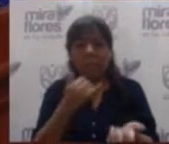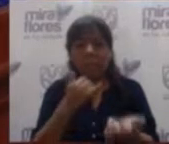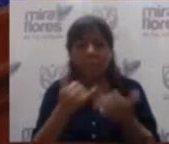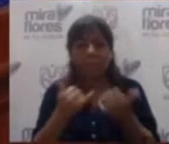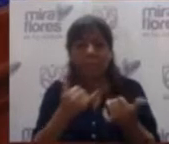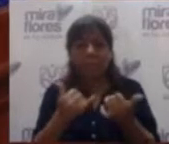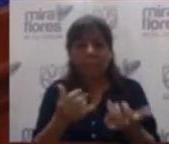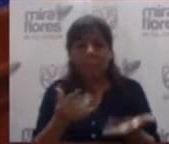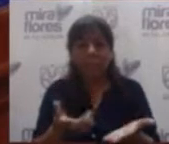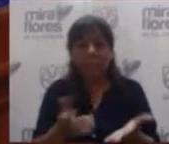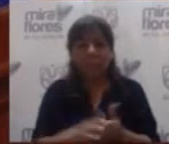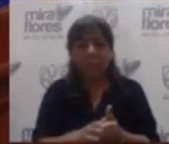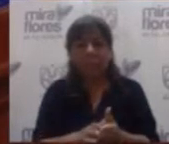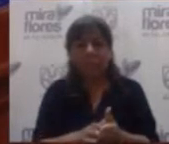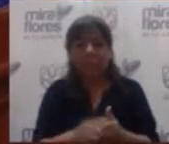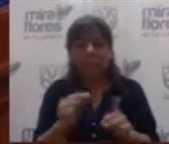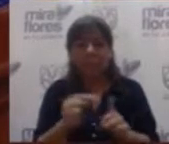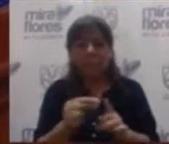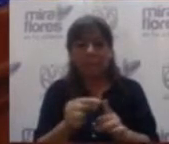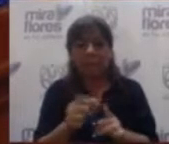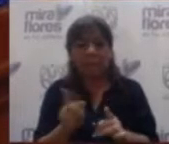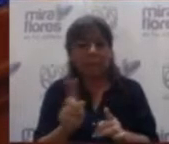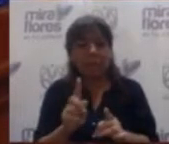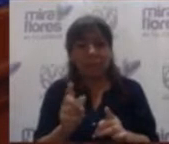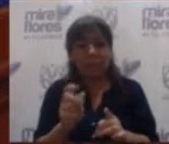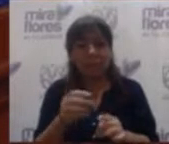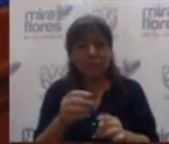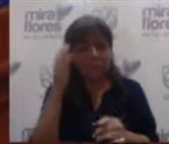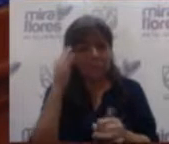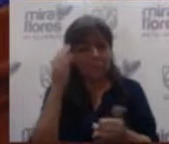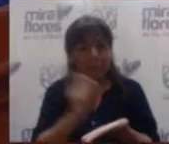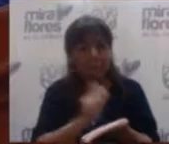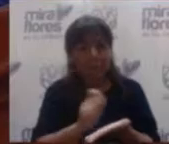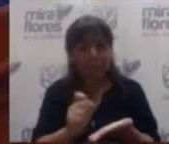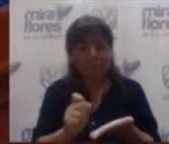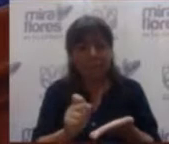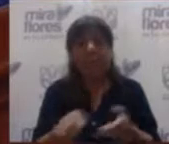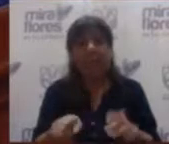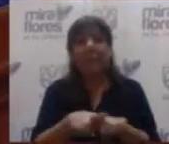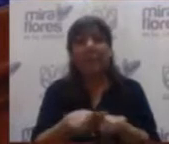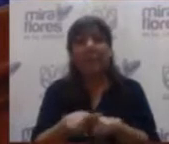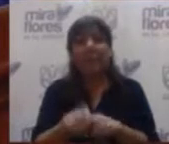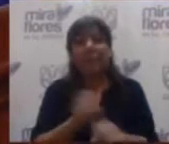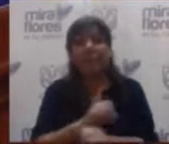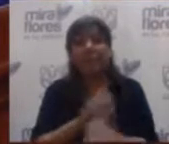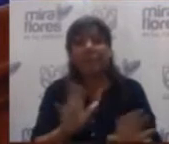de no saber escribir la palabra, ¿no? Ni la de fecha 31,